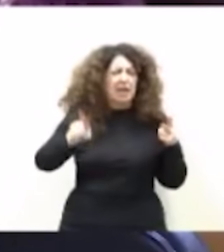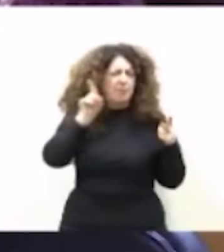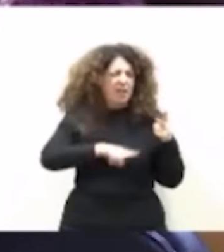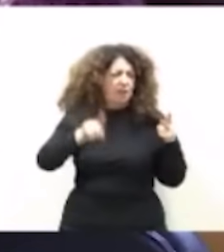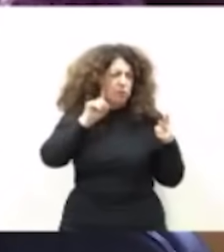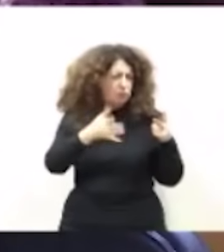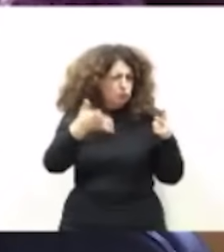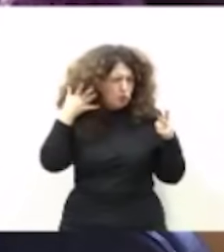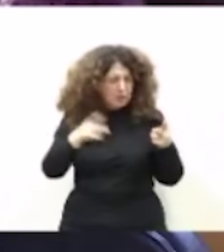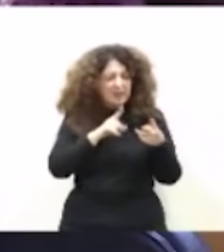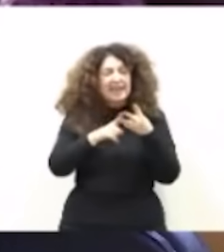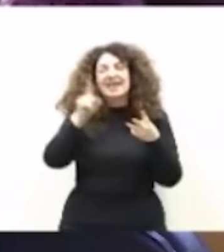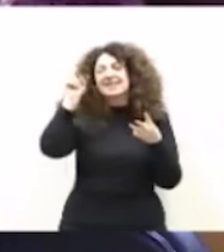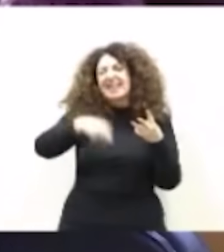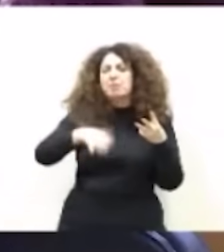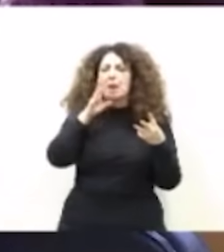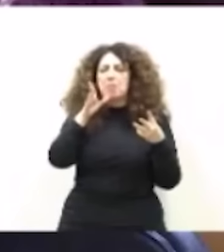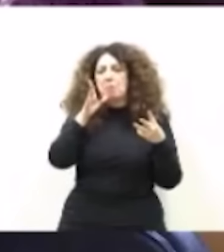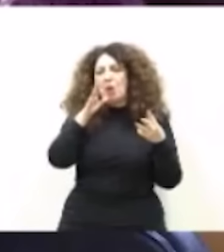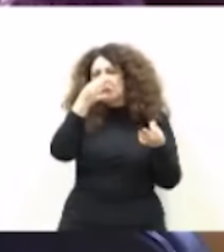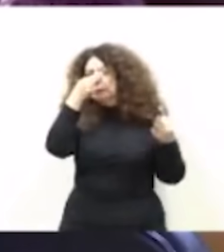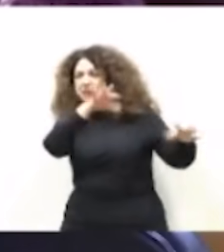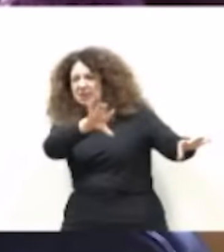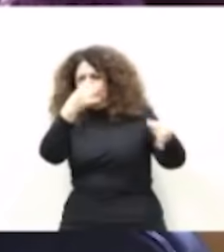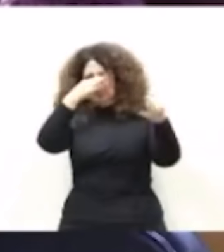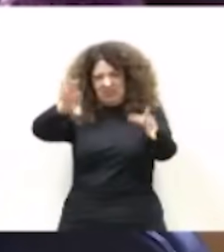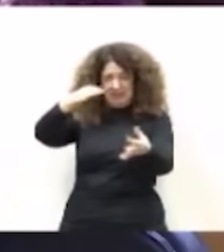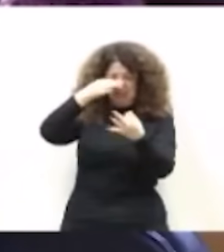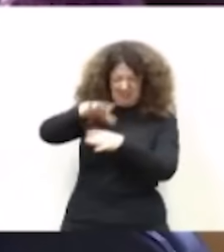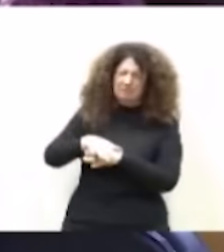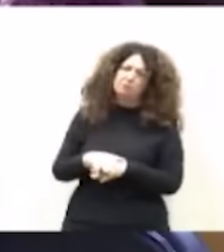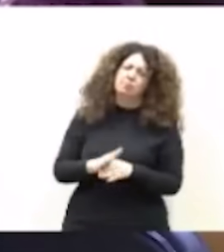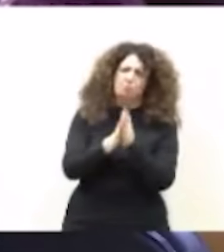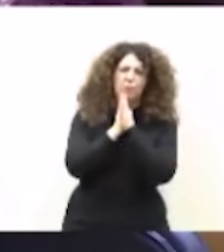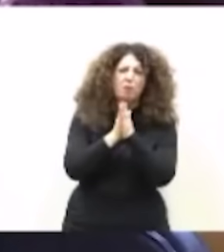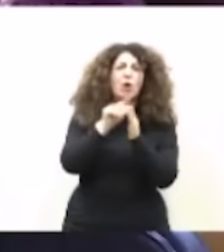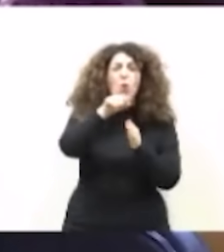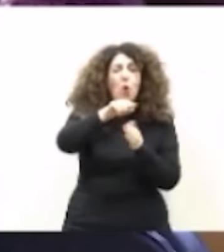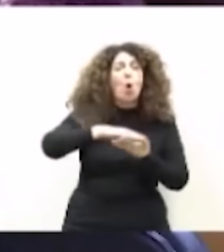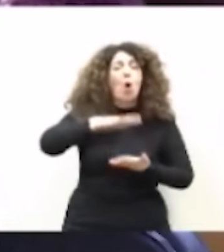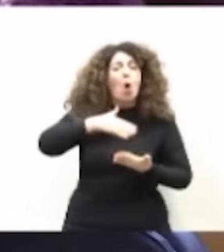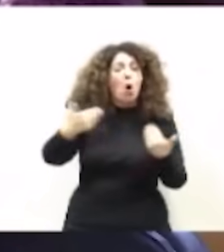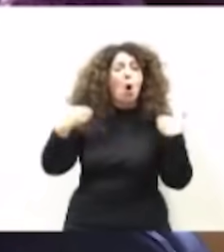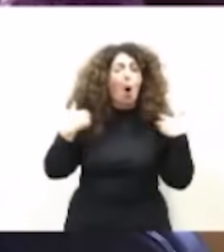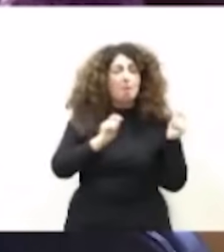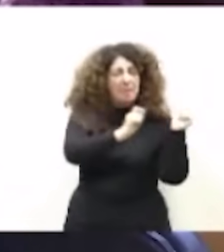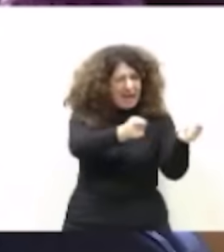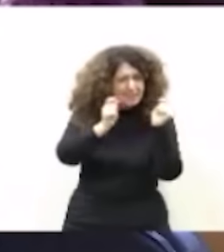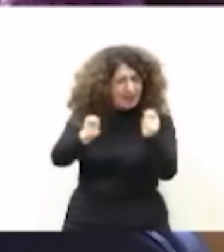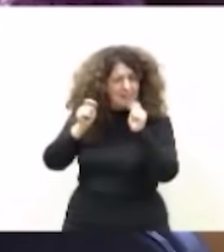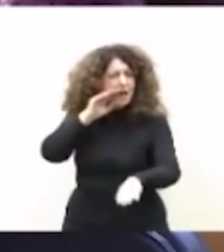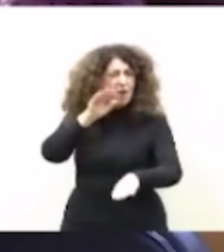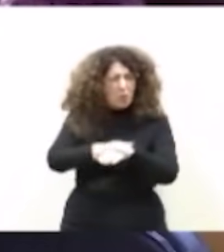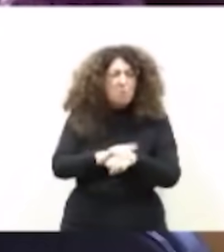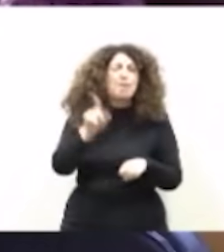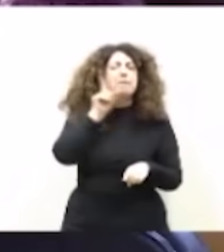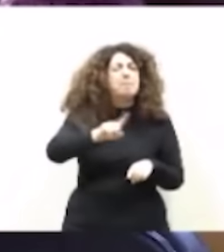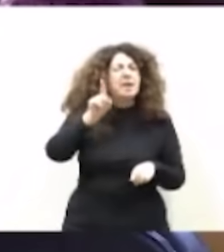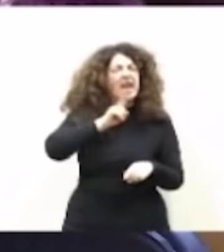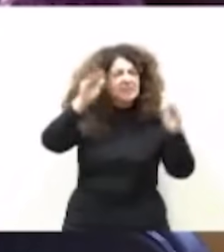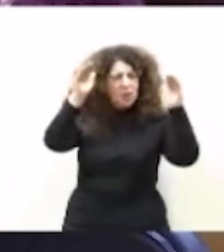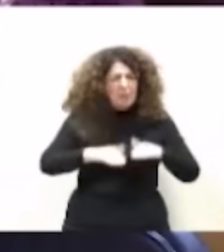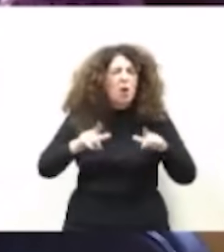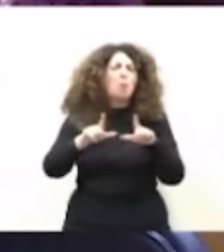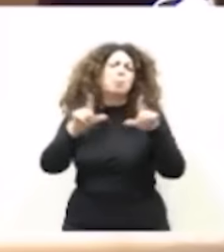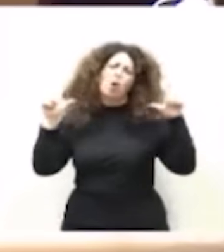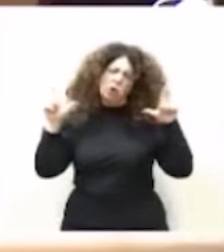su habilidad por escurrir el bulto. Cumplan con sus competencias, mientan menos y tengan un poco menos de afán de